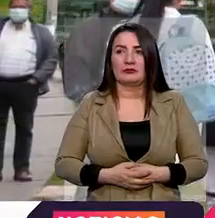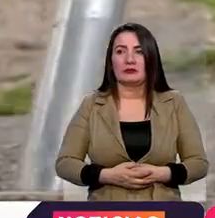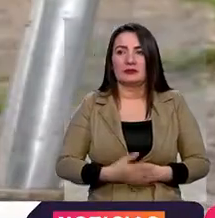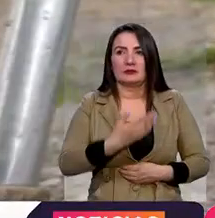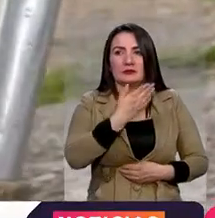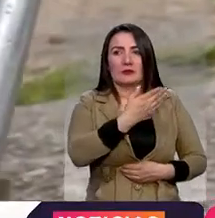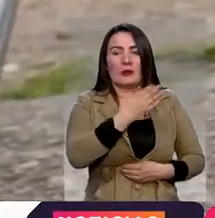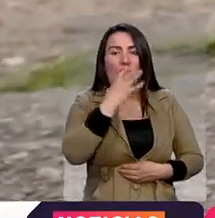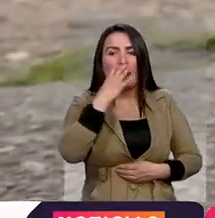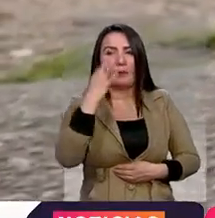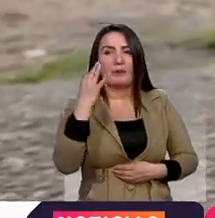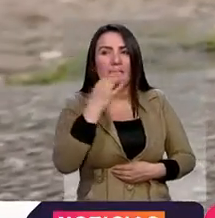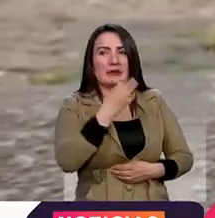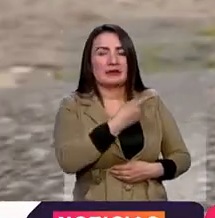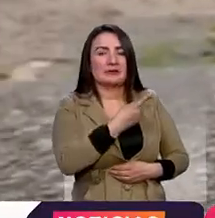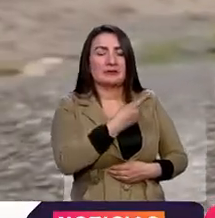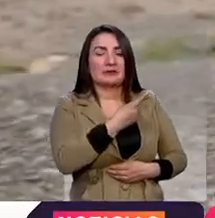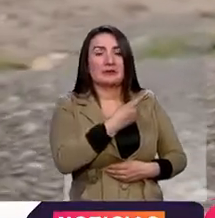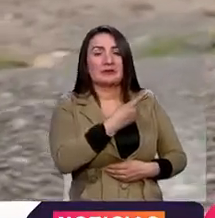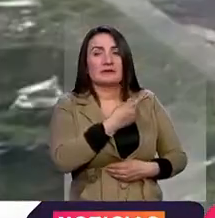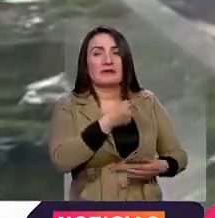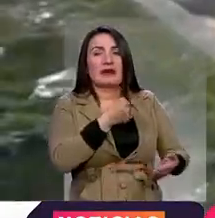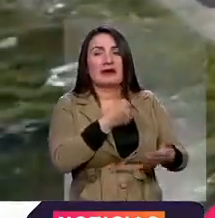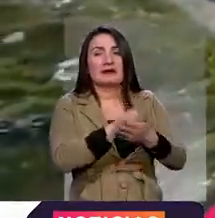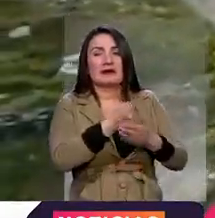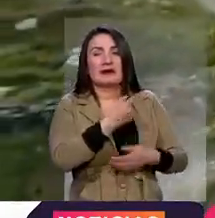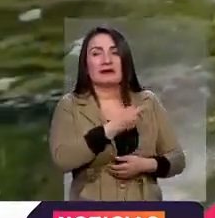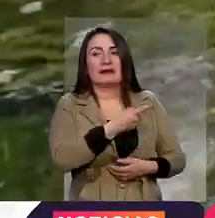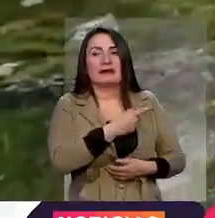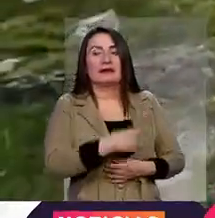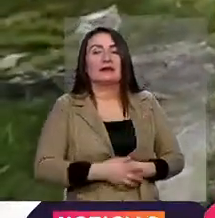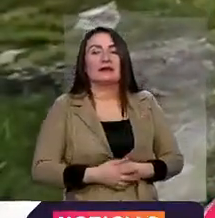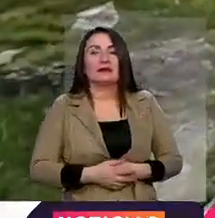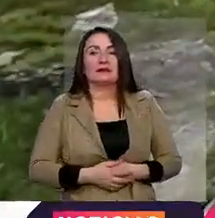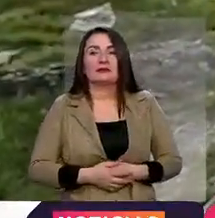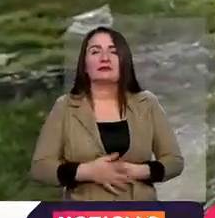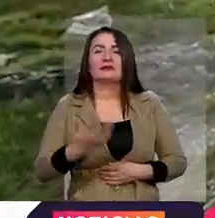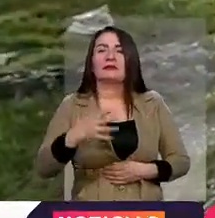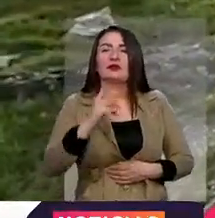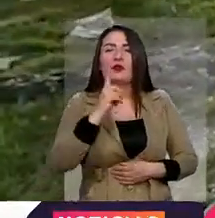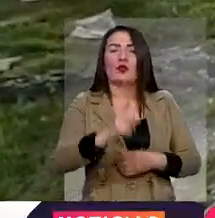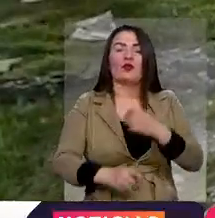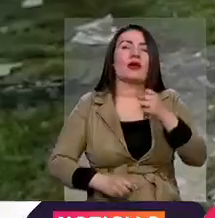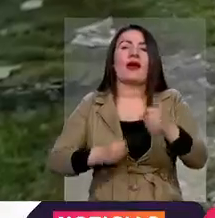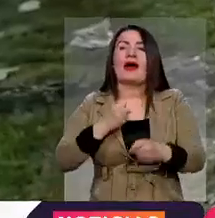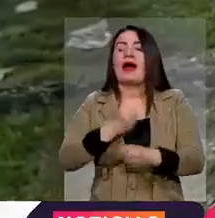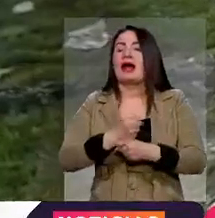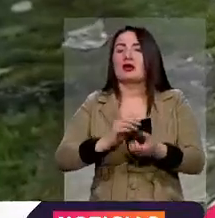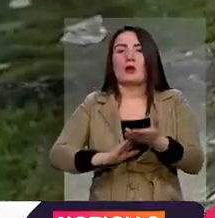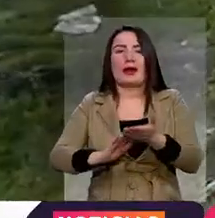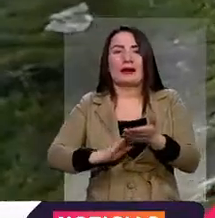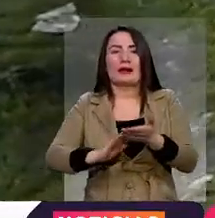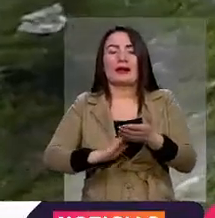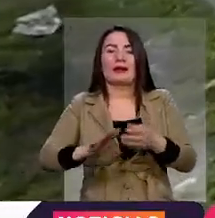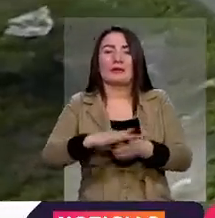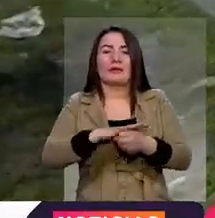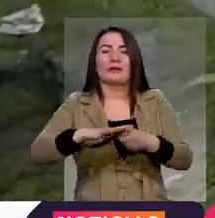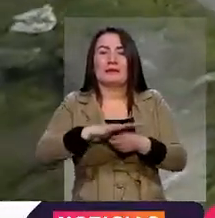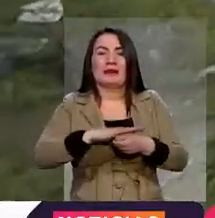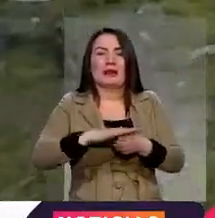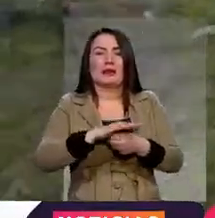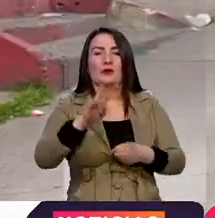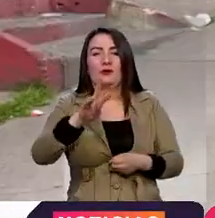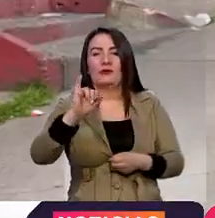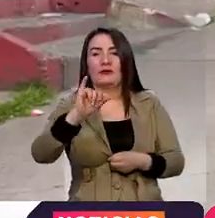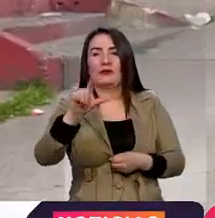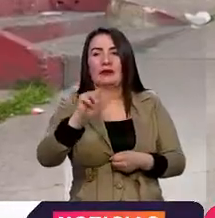Richard Molinares se convierte en la víctima más reciente de este hueco que hace más de un año está sin arreglar en el barrio Villa de los